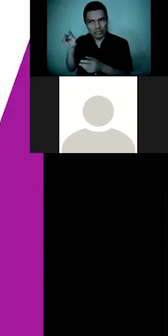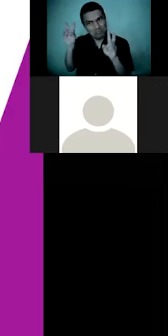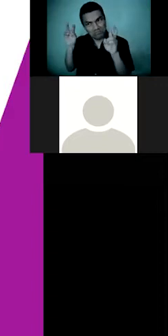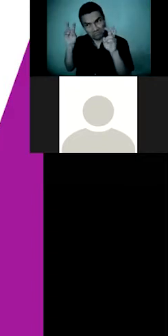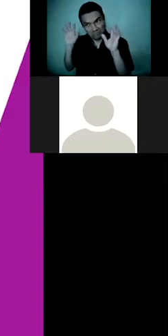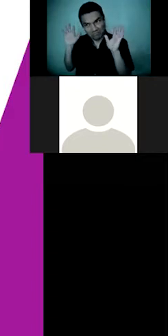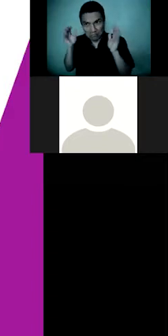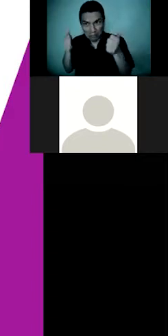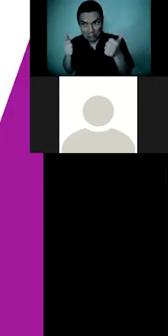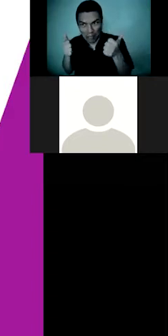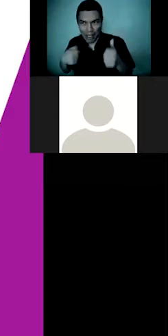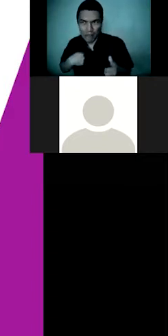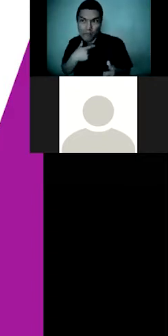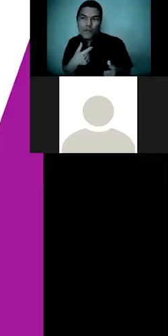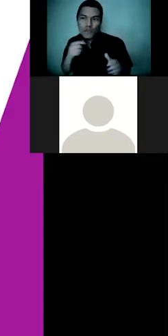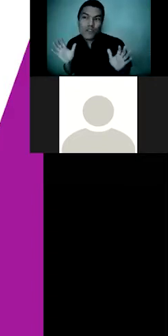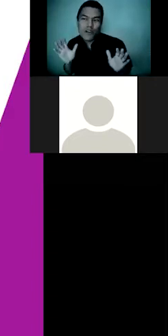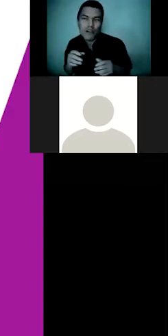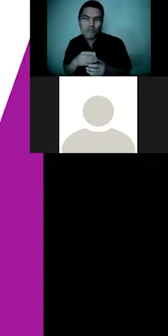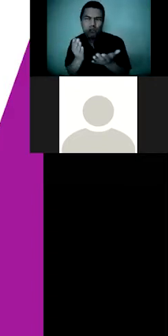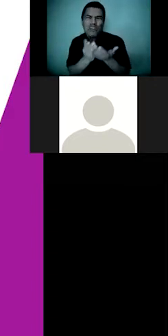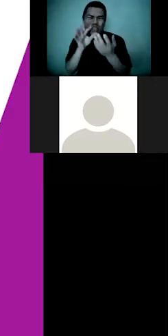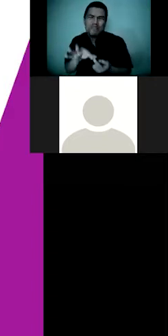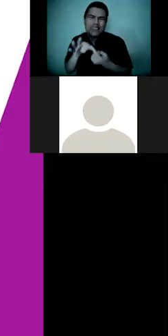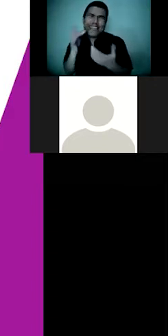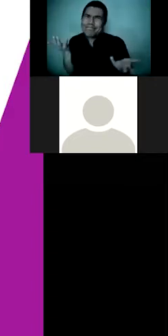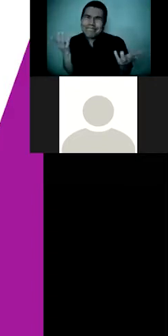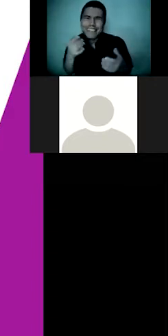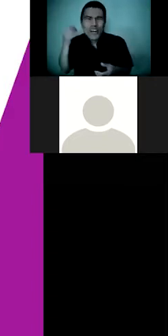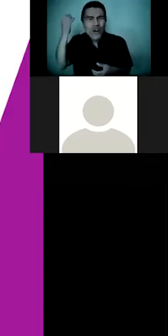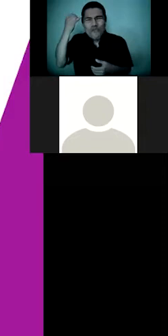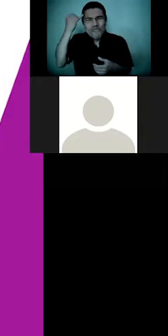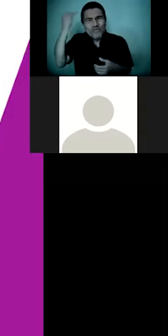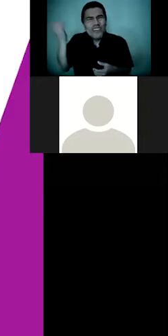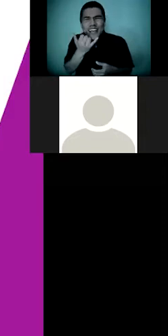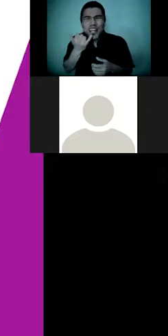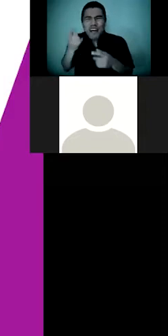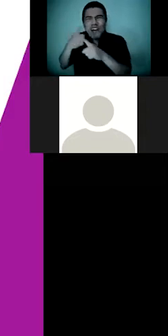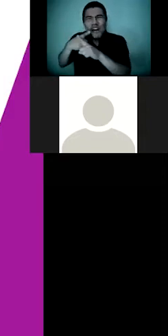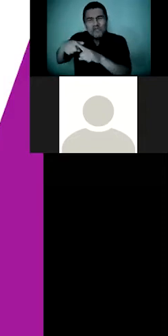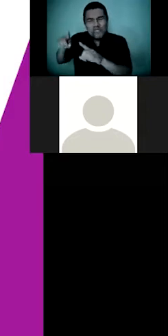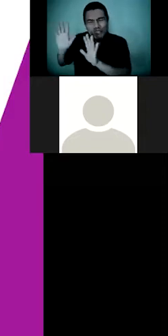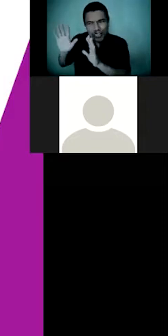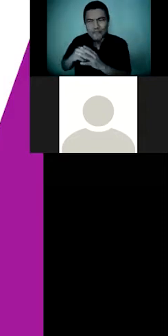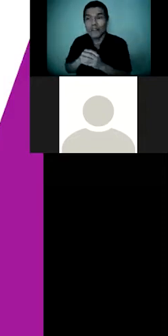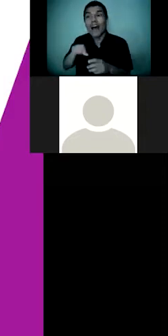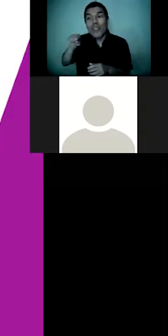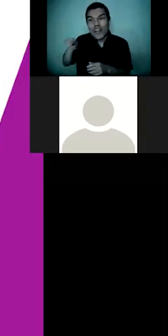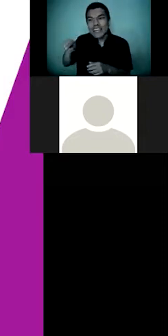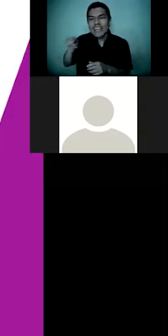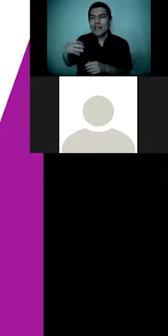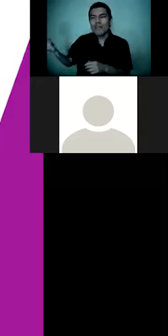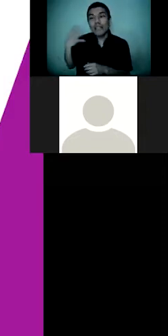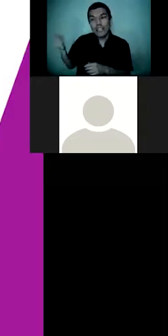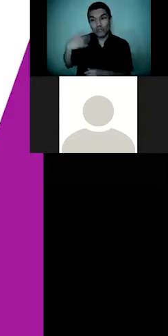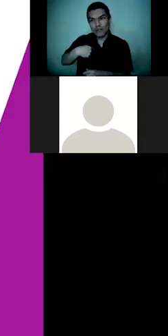pusieron colegio para sordos, ¿ok? Bien, me gustó este colegio. Porque especial no me gusta también, la idea de que esté equivocado, pero en fin,